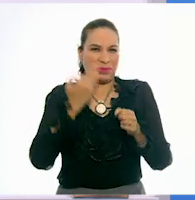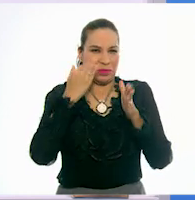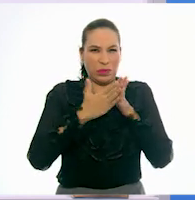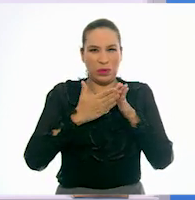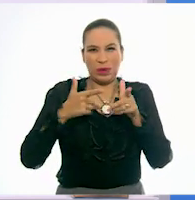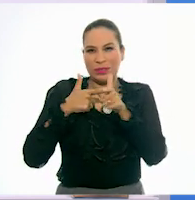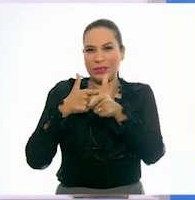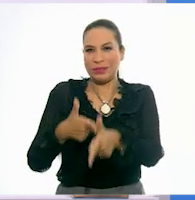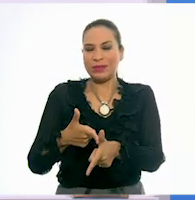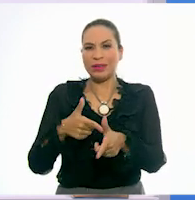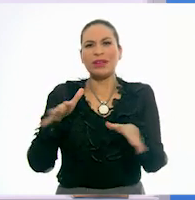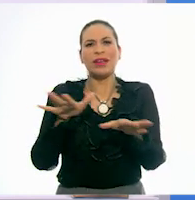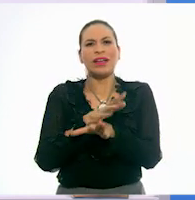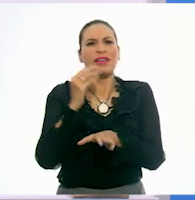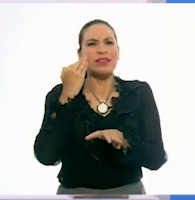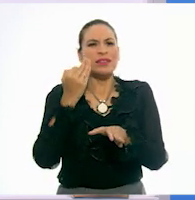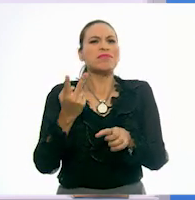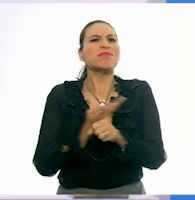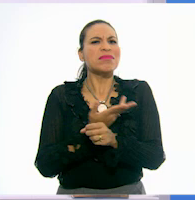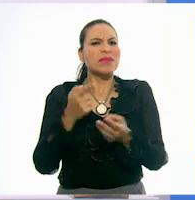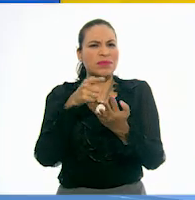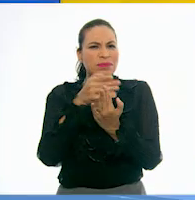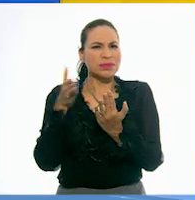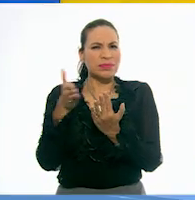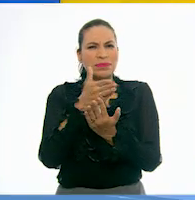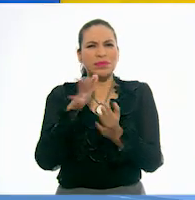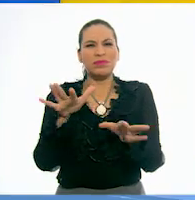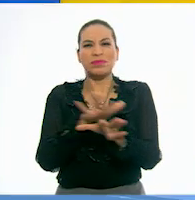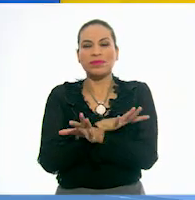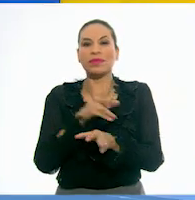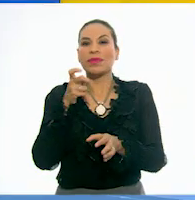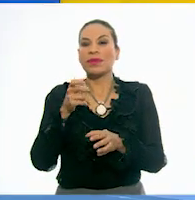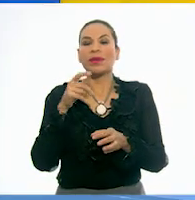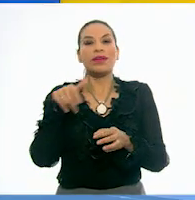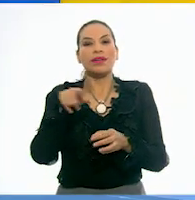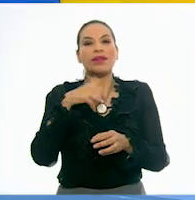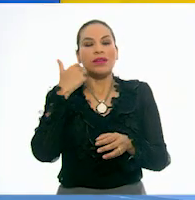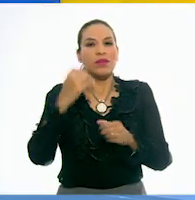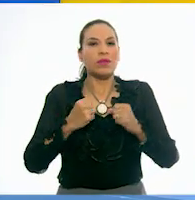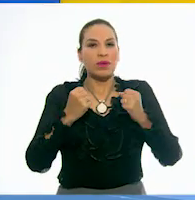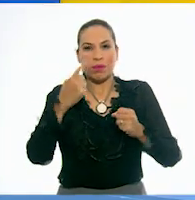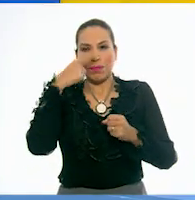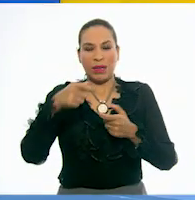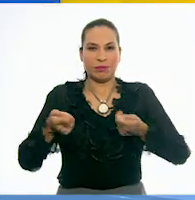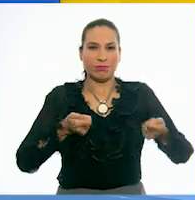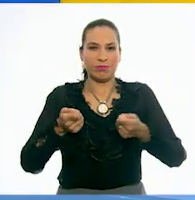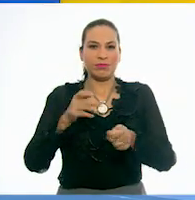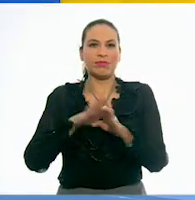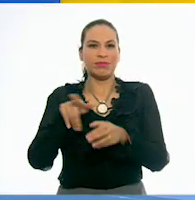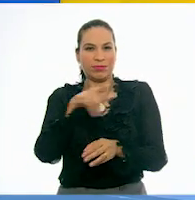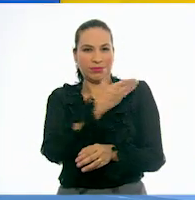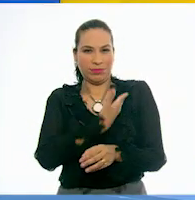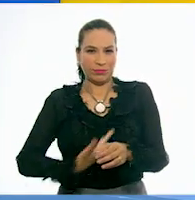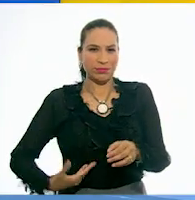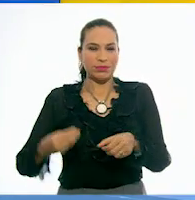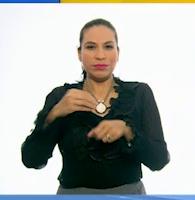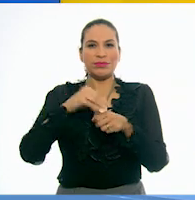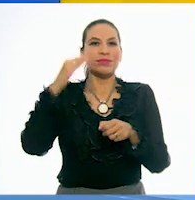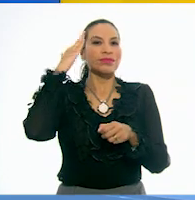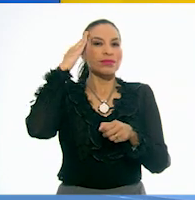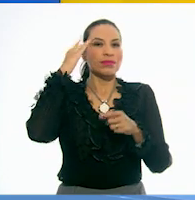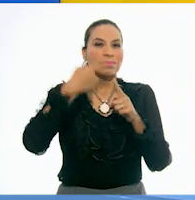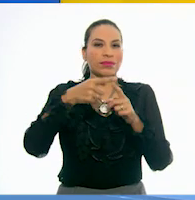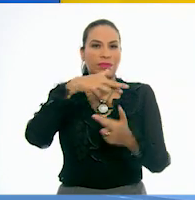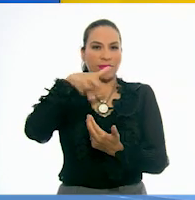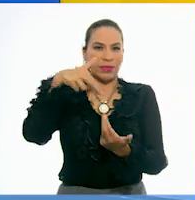este momento de transición, maestra? En este momento se trató de consolidar el dominio del poder ejecutivo entre los líderes